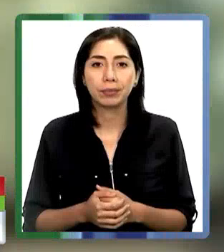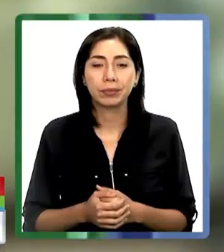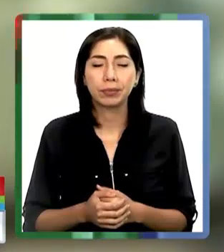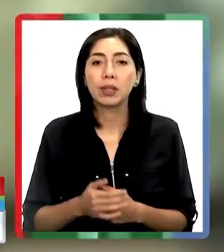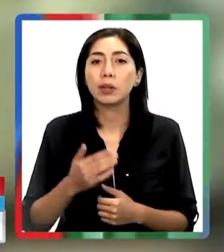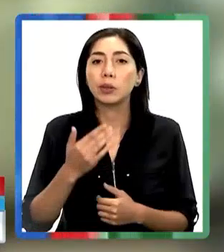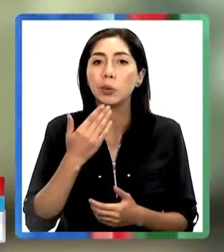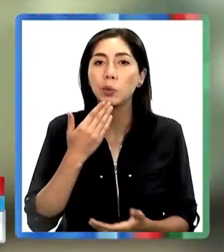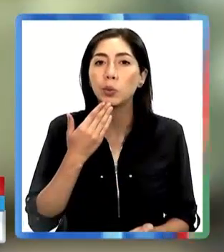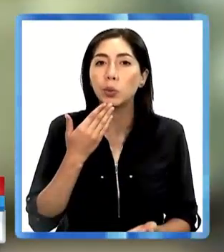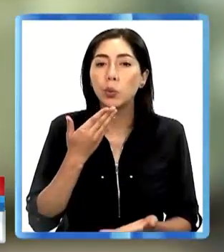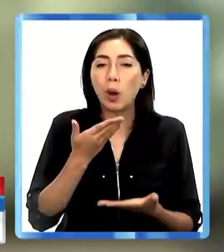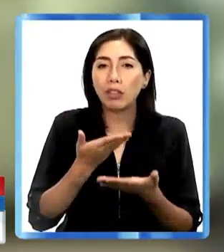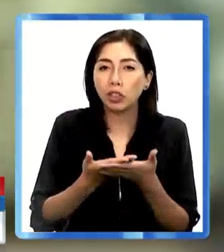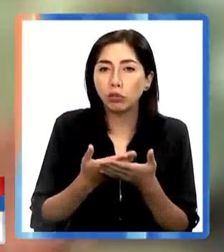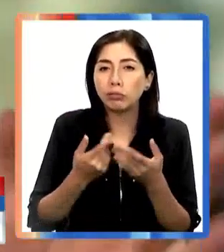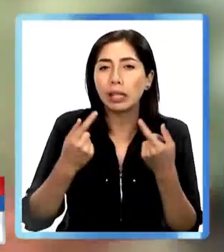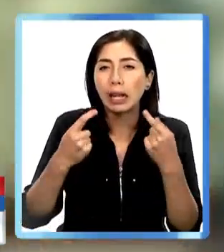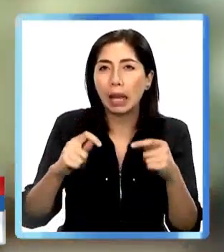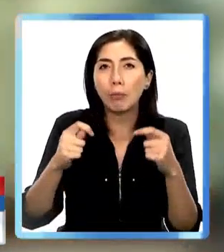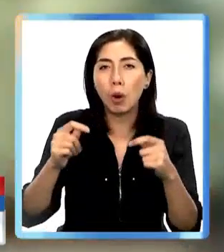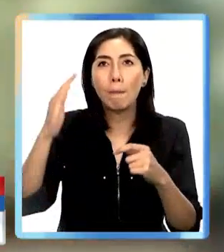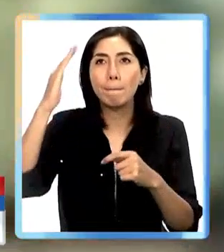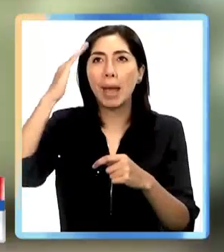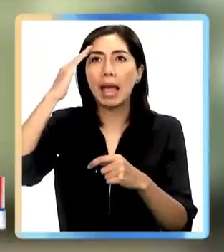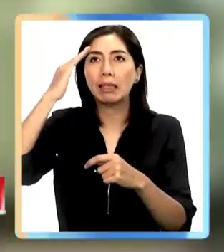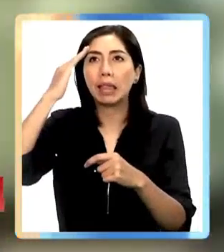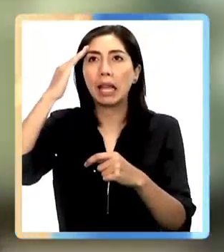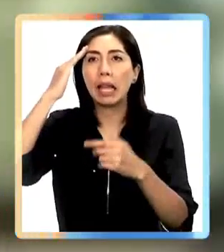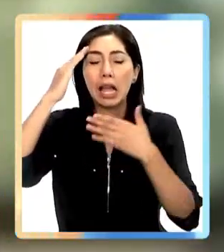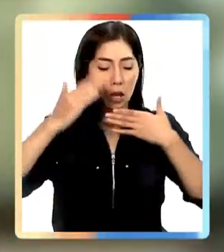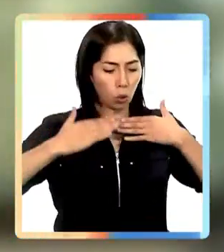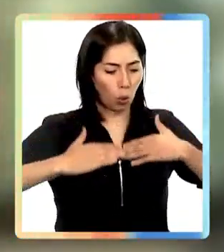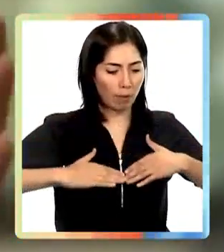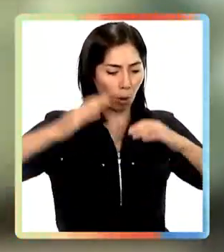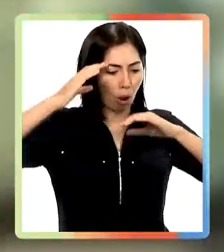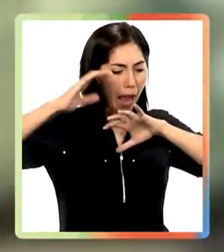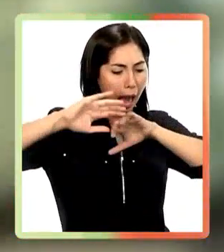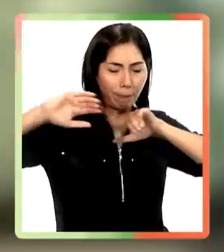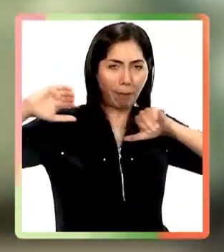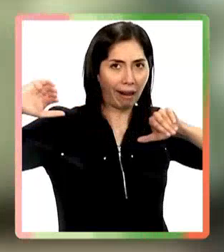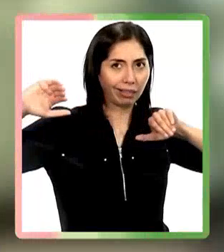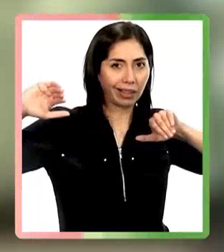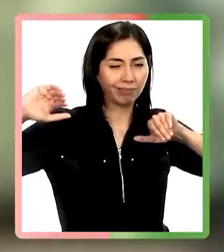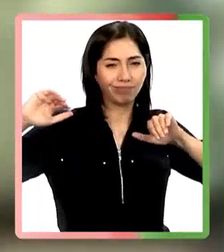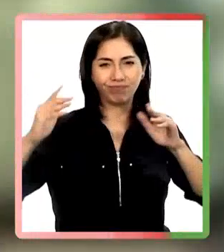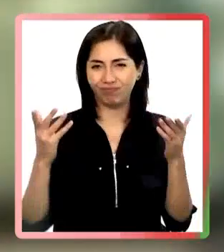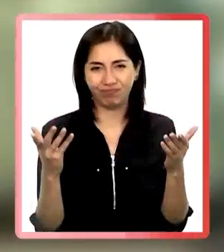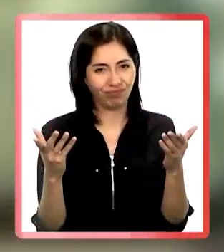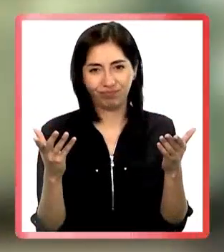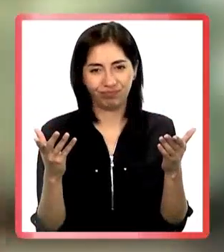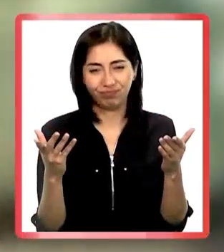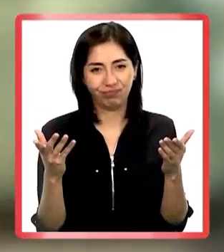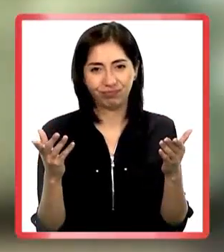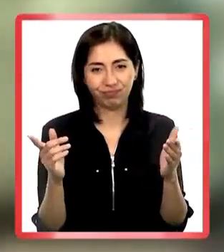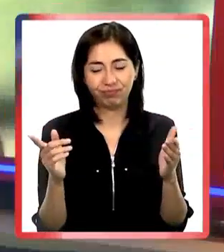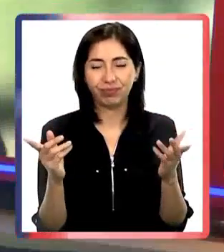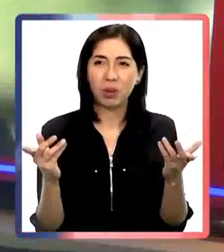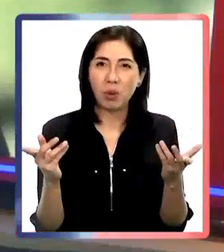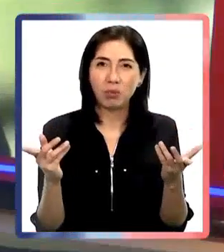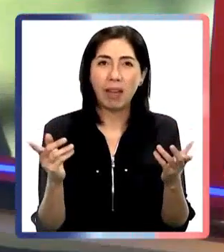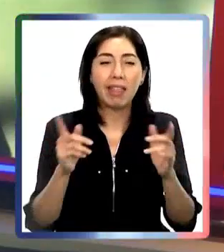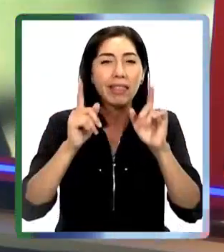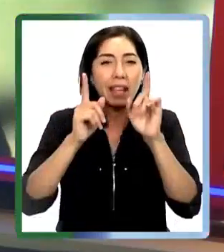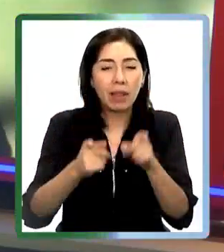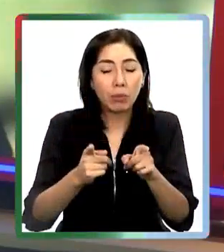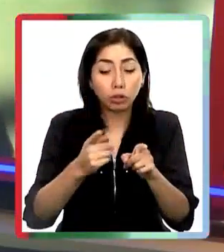por medidas muchas veces académicas intentamos separar la mente y el cuerpo, o un órgano y otro, eso es para entendernos un poquito más,